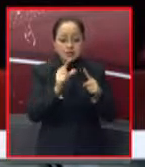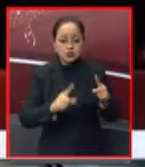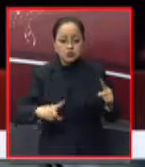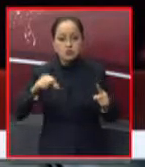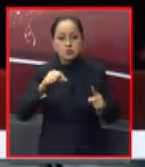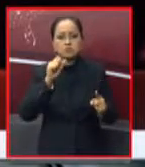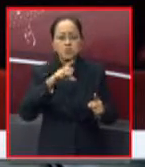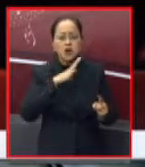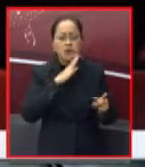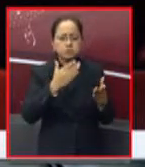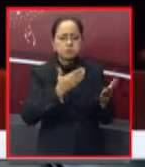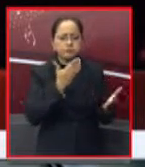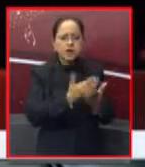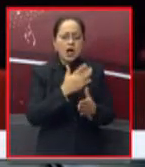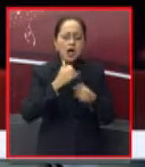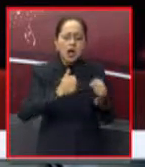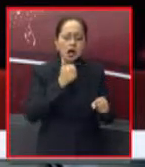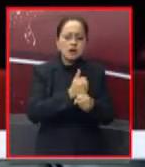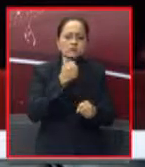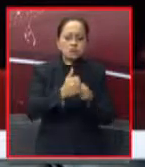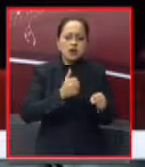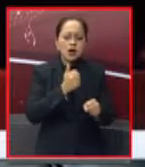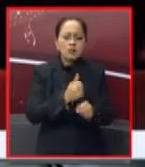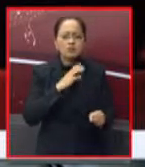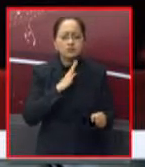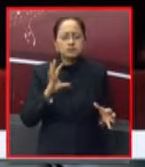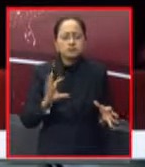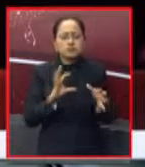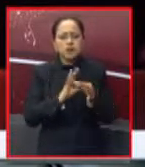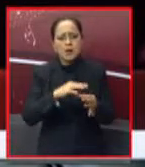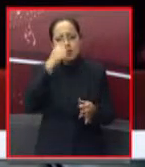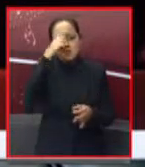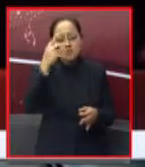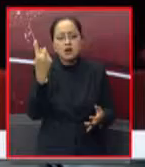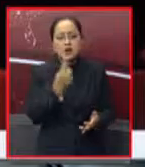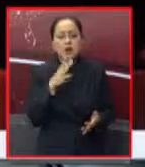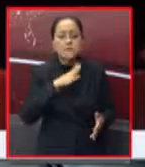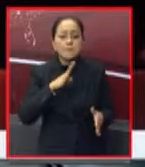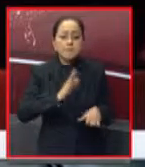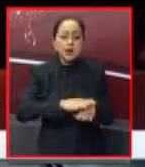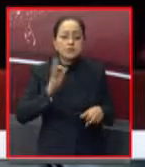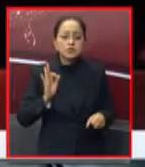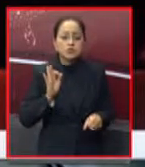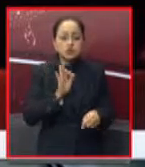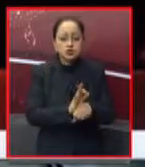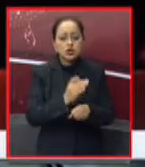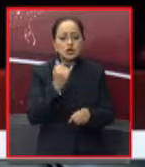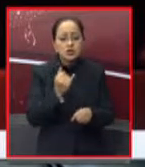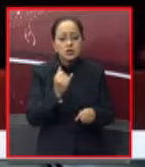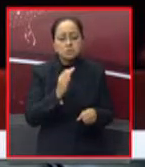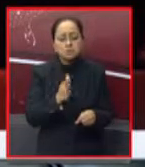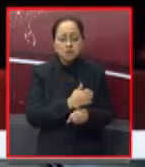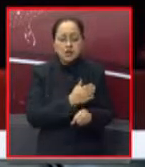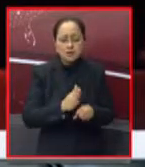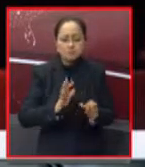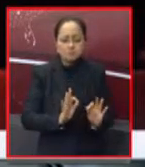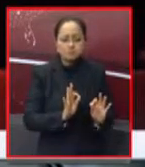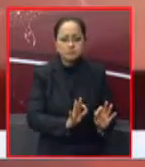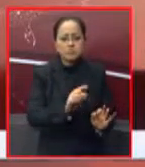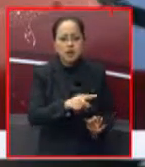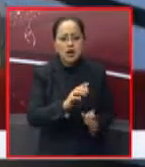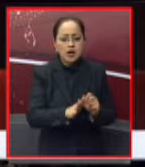han manifestado desde hace años a fin de buscar que se les otorgue mayor protección y bienestar a los